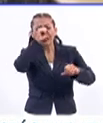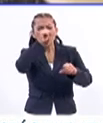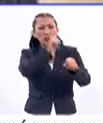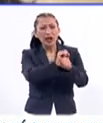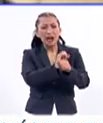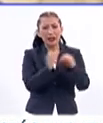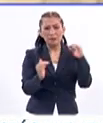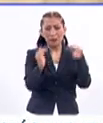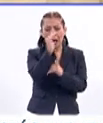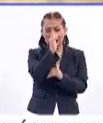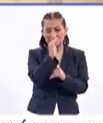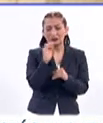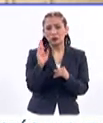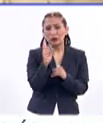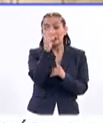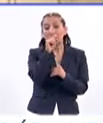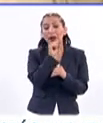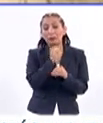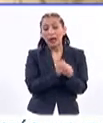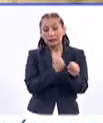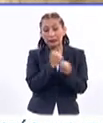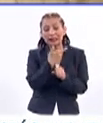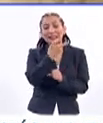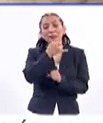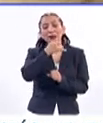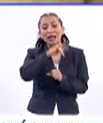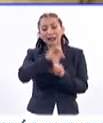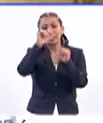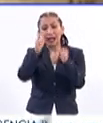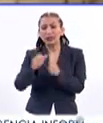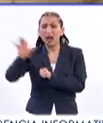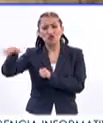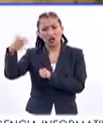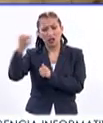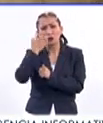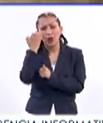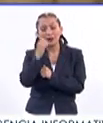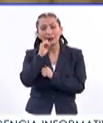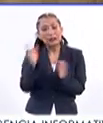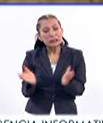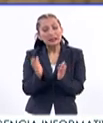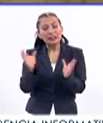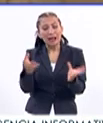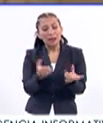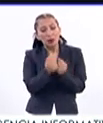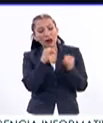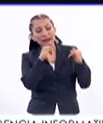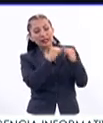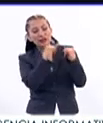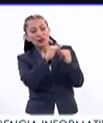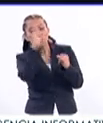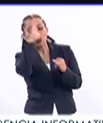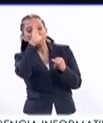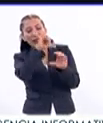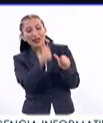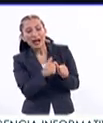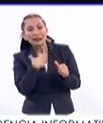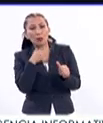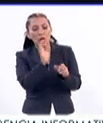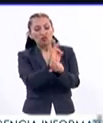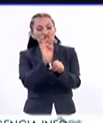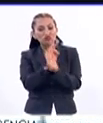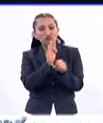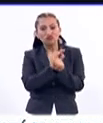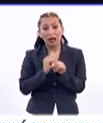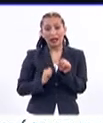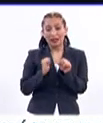superior. Promovió la práctica de la gimnasia y el arte fuera de las escuelas y rescató los institutos de cultura artística,